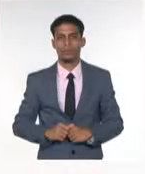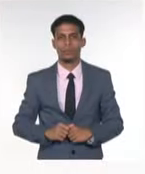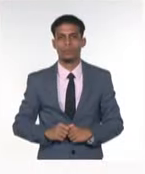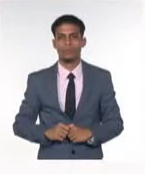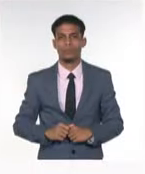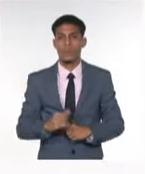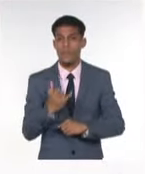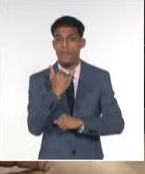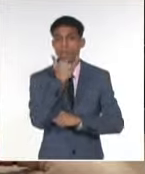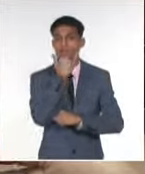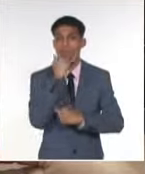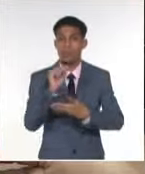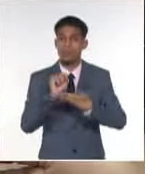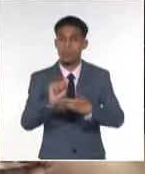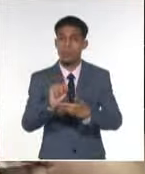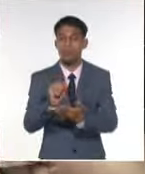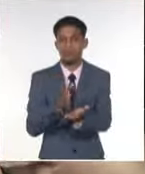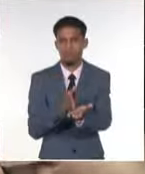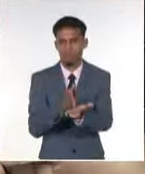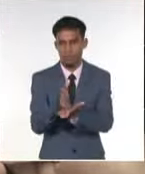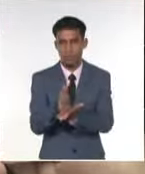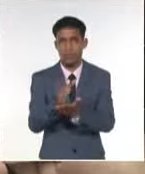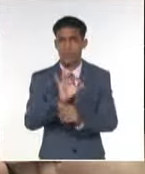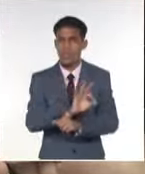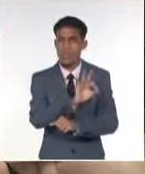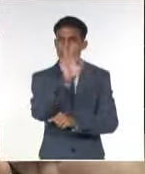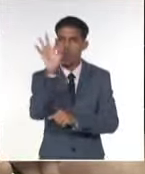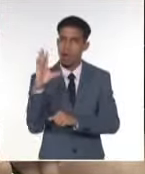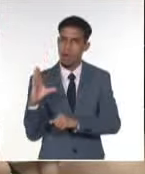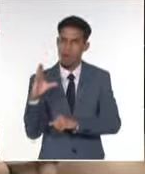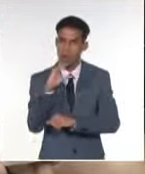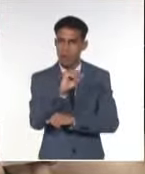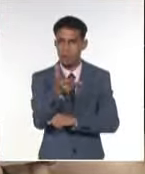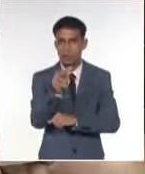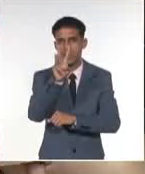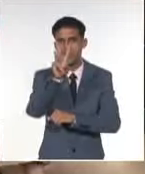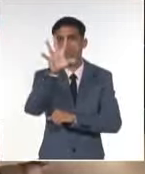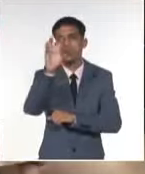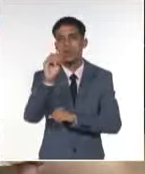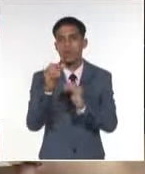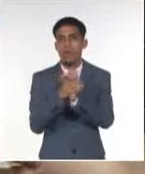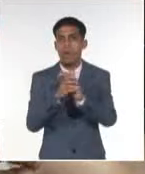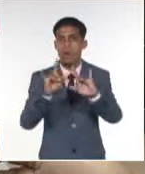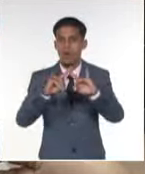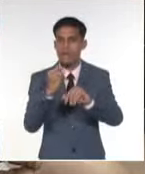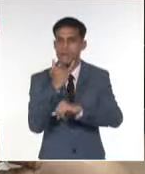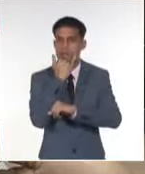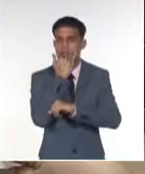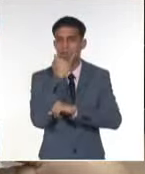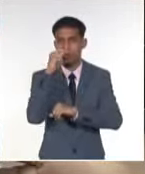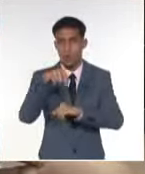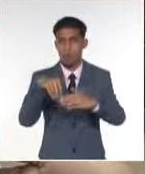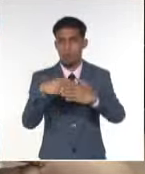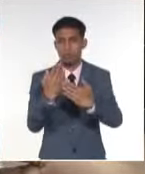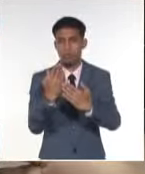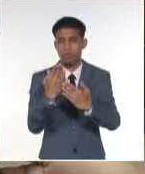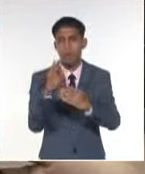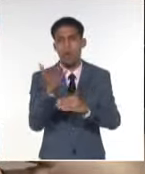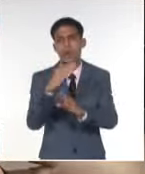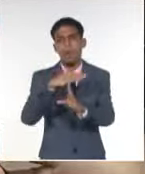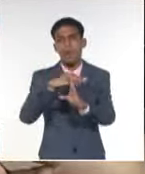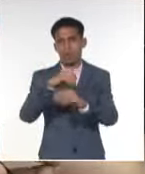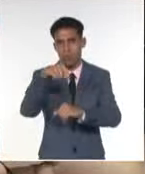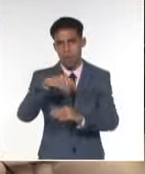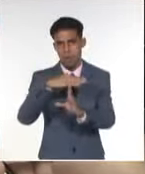La afectación hacia el piso se va a mantener durante todo el día. Estamos estimando 350 megawatts de afectación en el horario del mediodía. Por